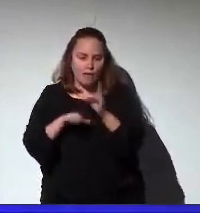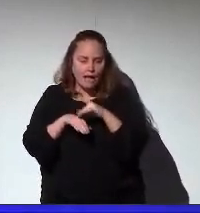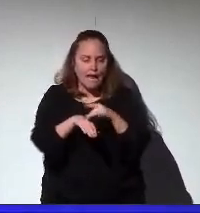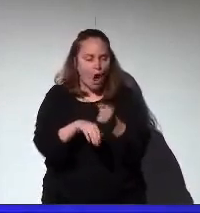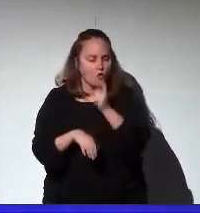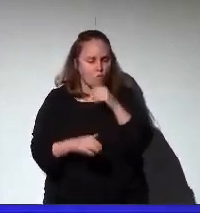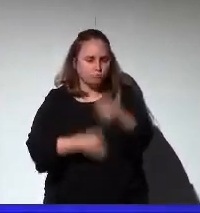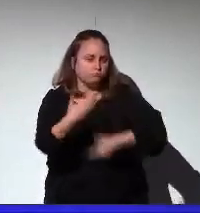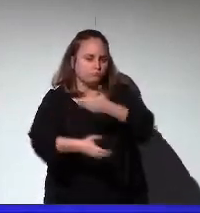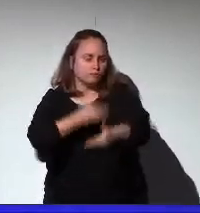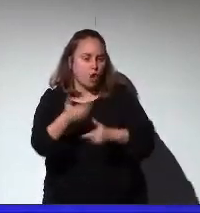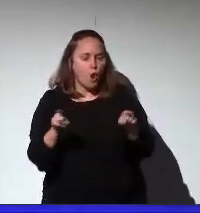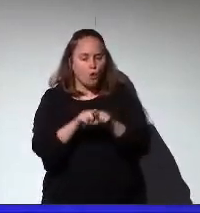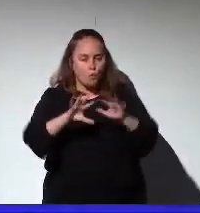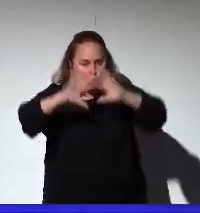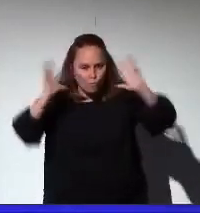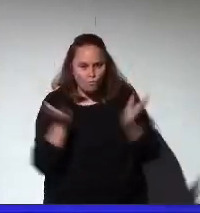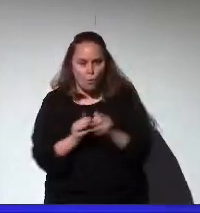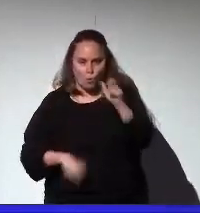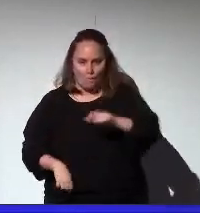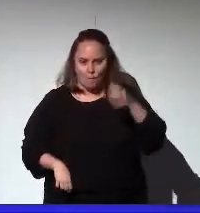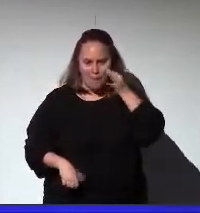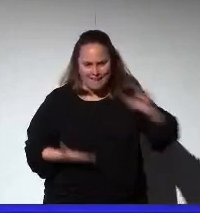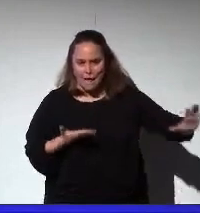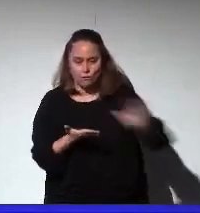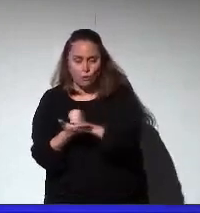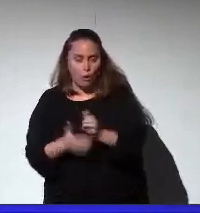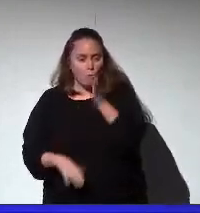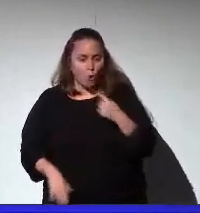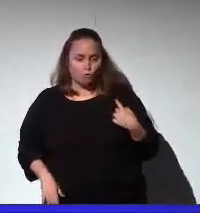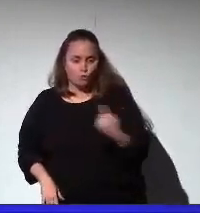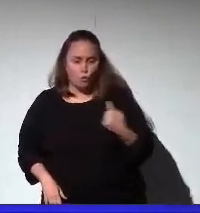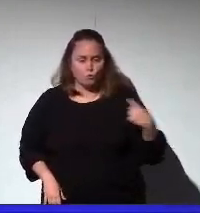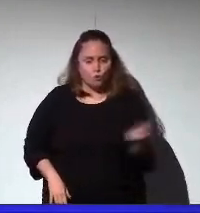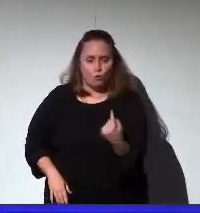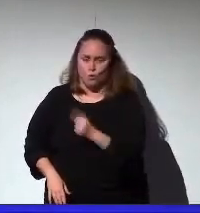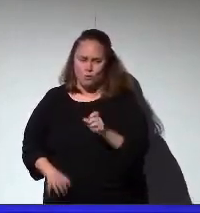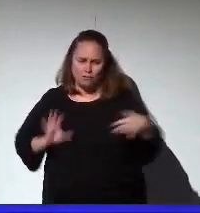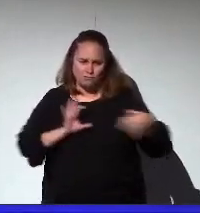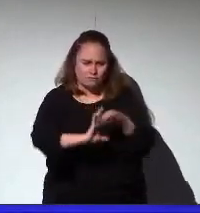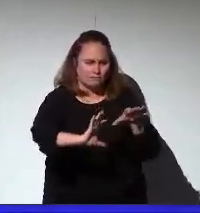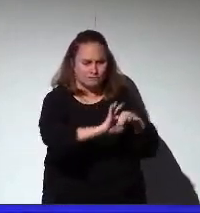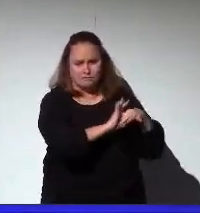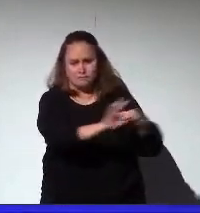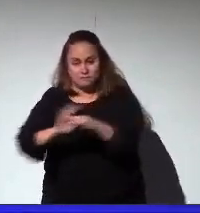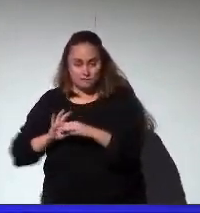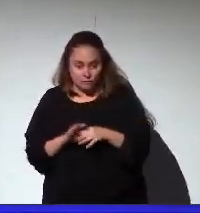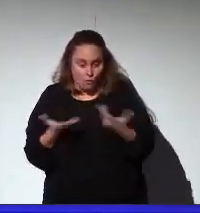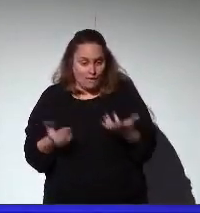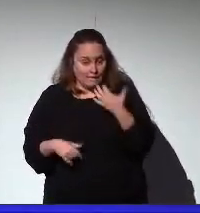el que caminar como humanidad. Estamos interconectados y es imposible que sobre todo en esta